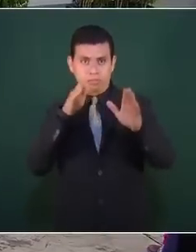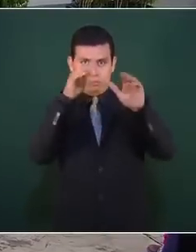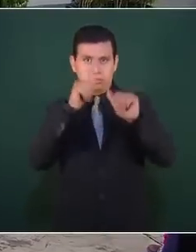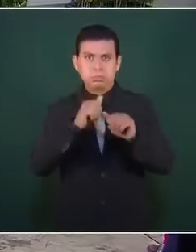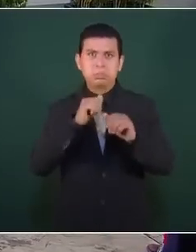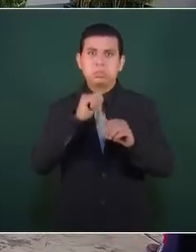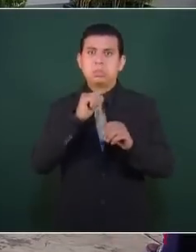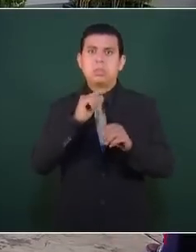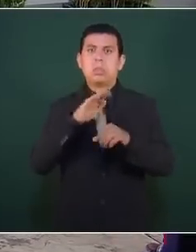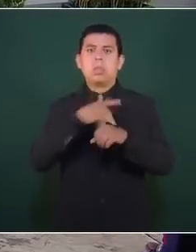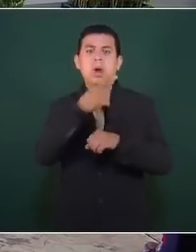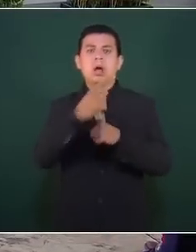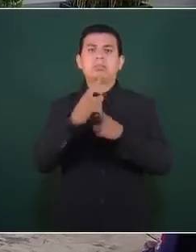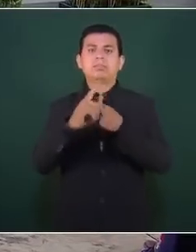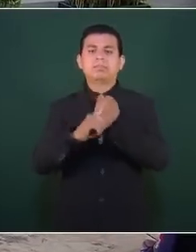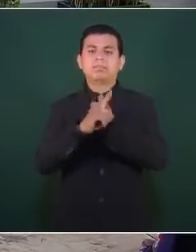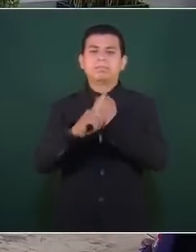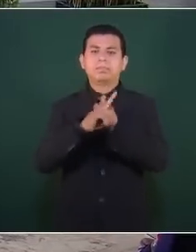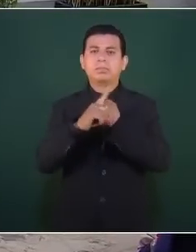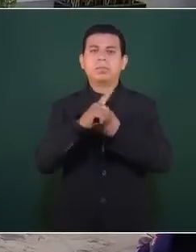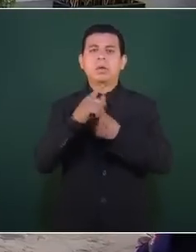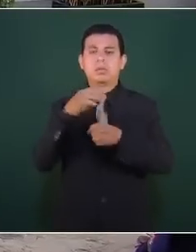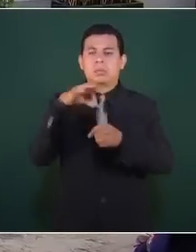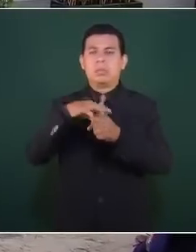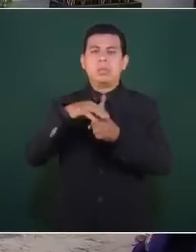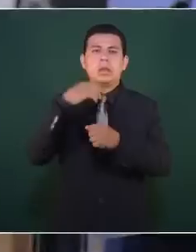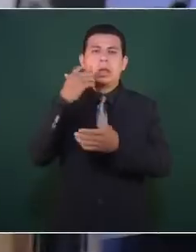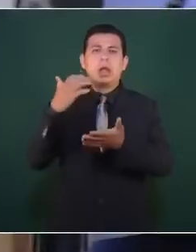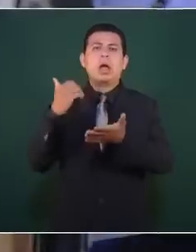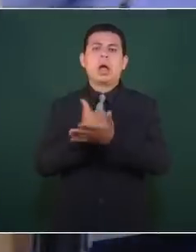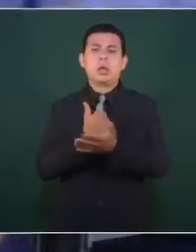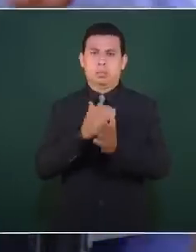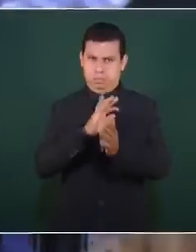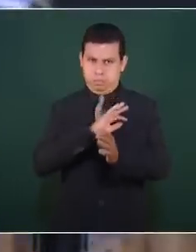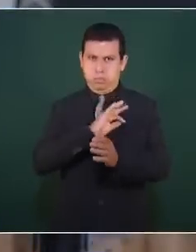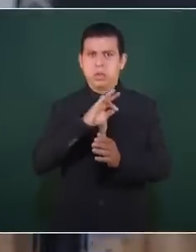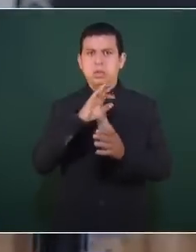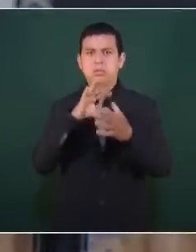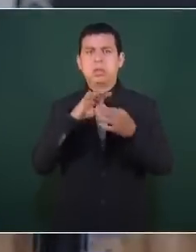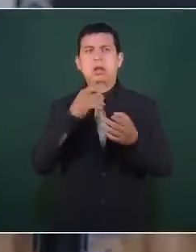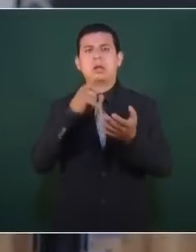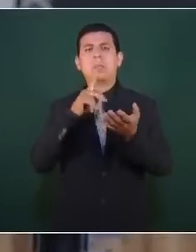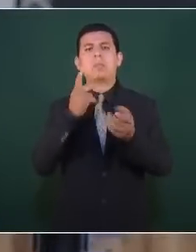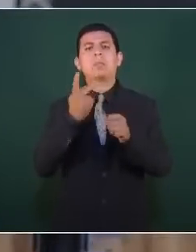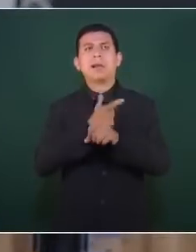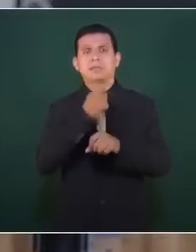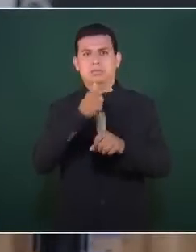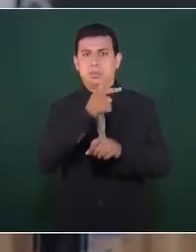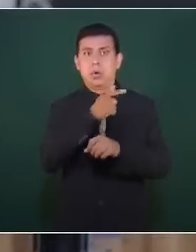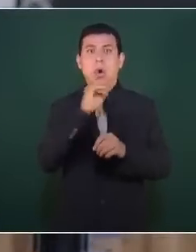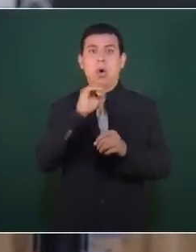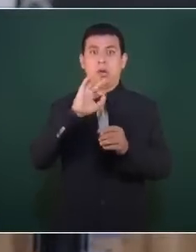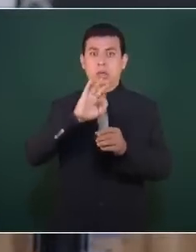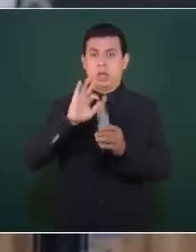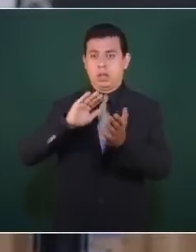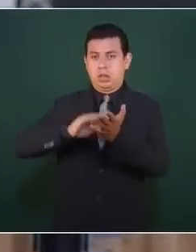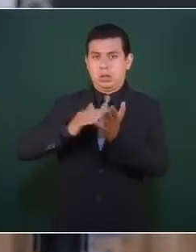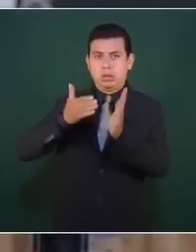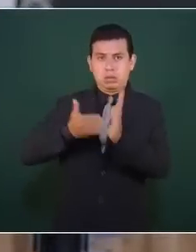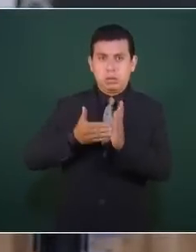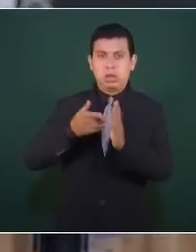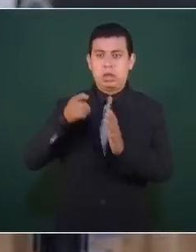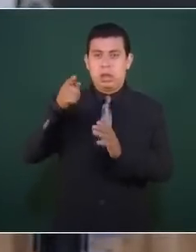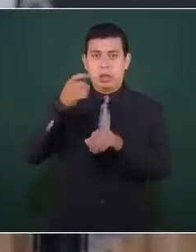las elecciones. Si ustedes tienen mayores informes de una posible complicidad, no sé, entre